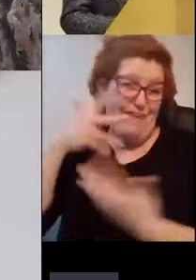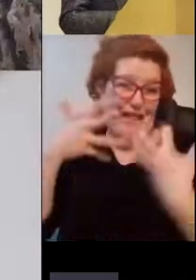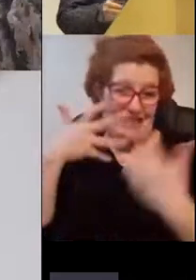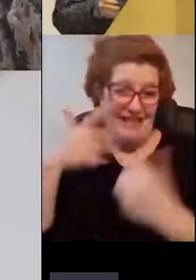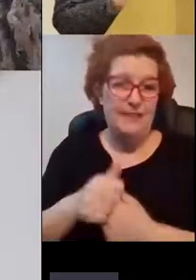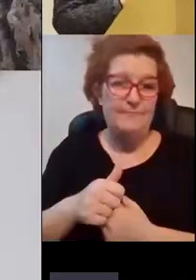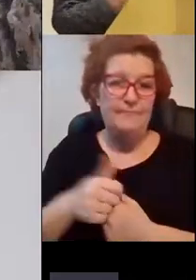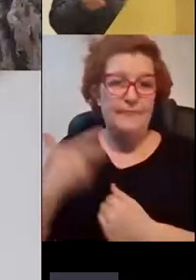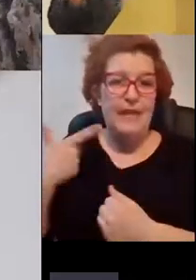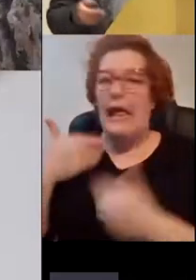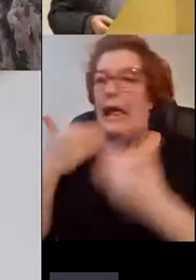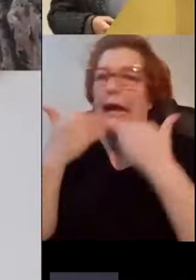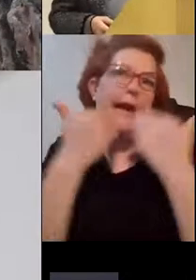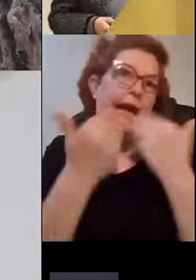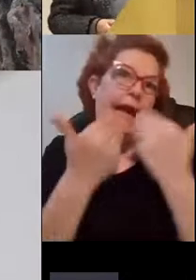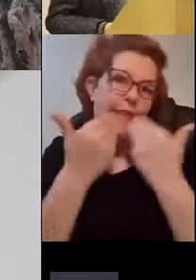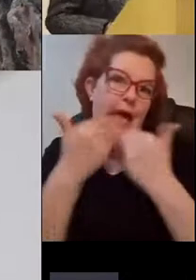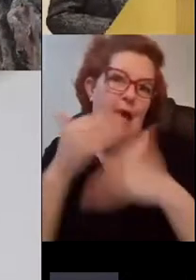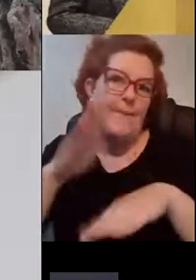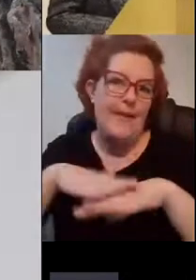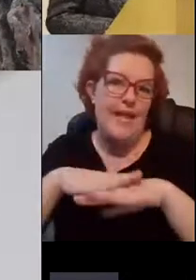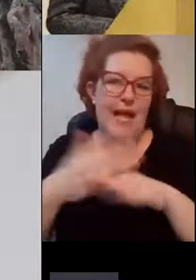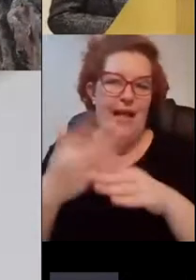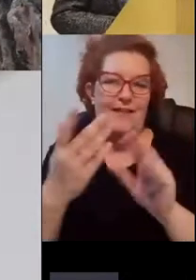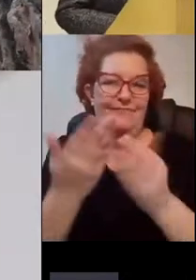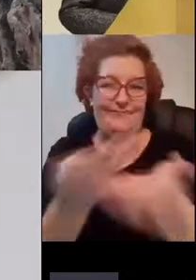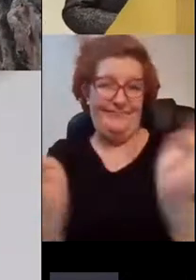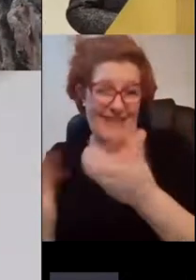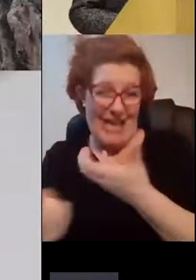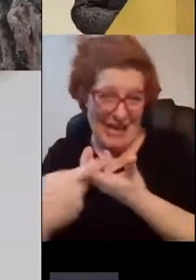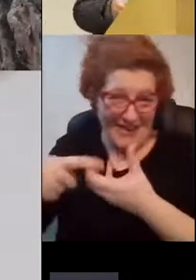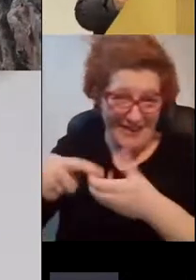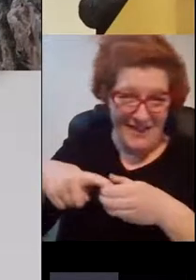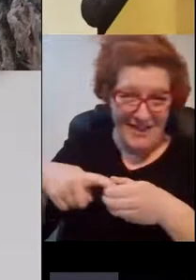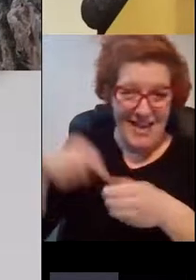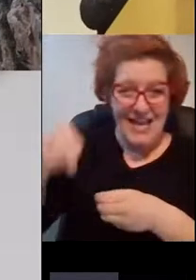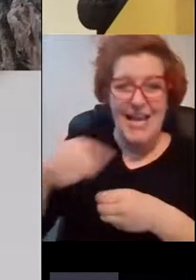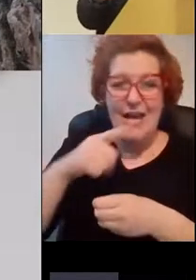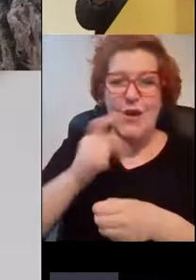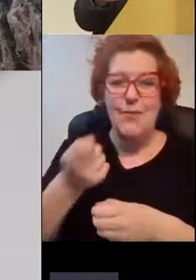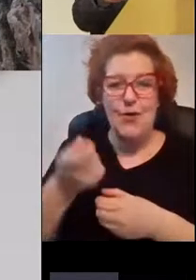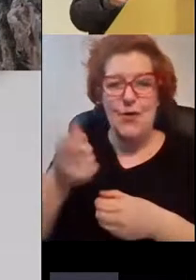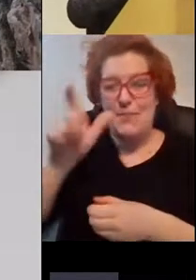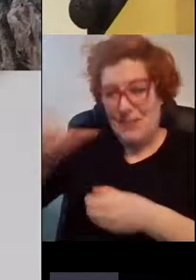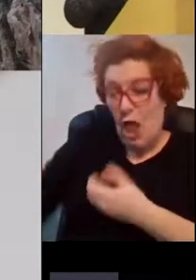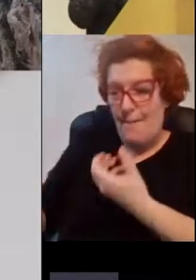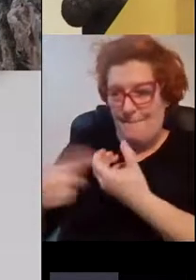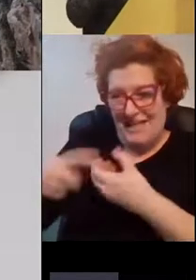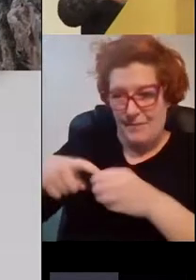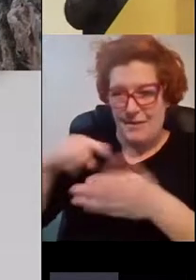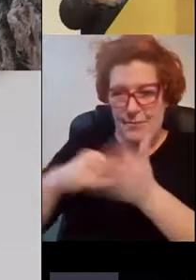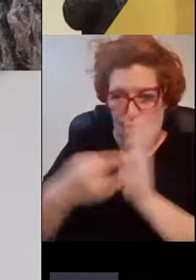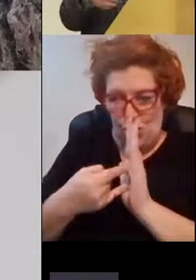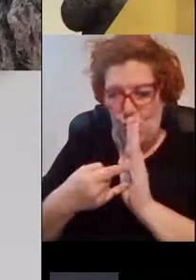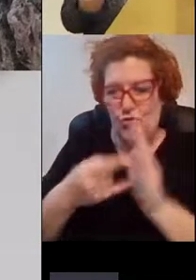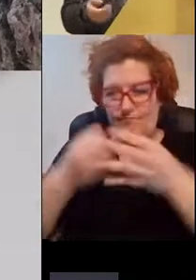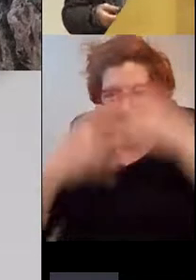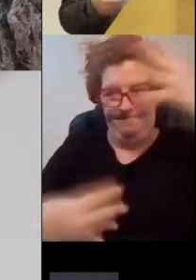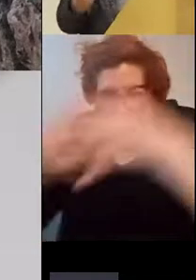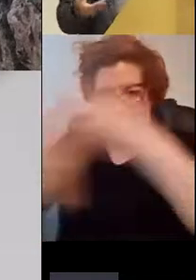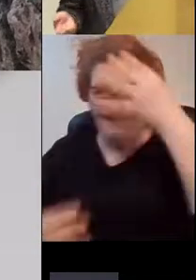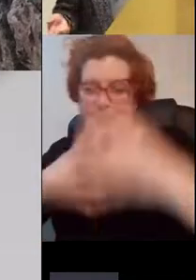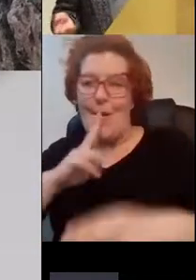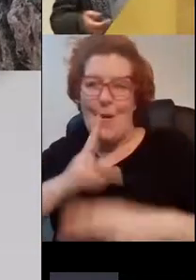Y bueno, y agradecer a todos los participantes. Aquí tenéis una relación de los participantes. Proyecto es un proyecto que se